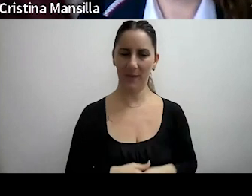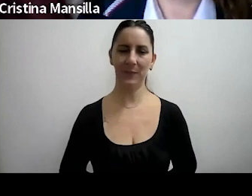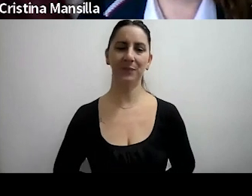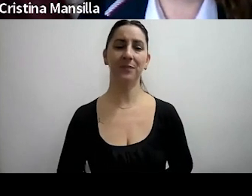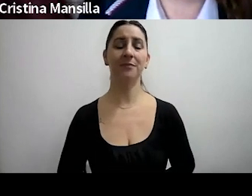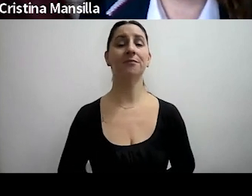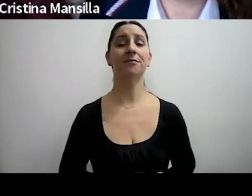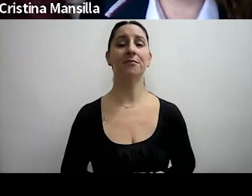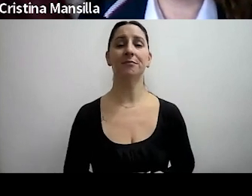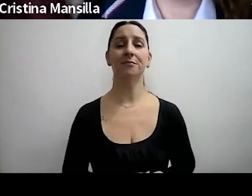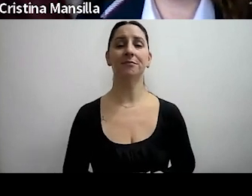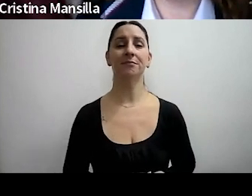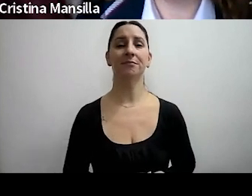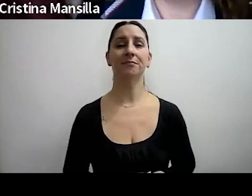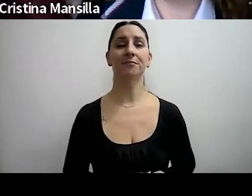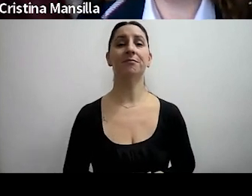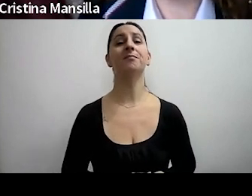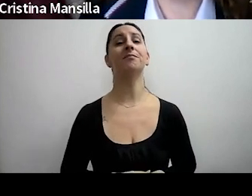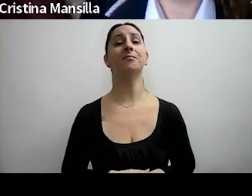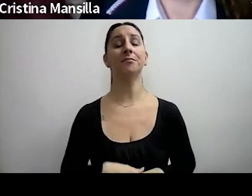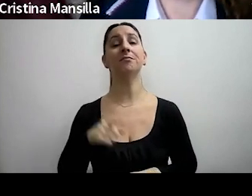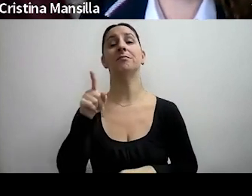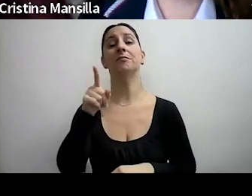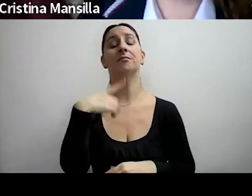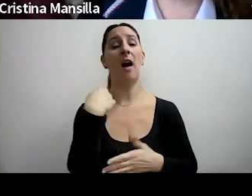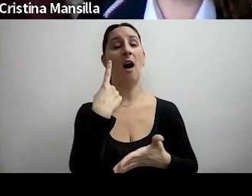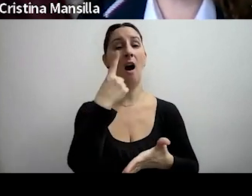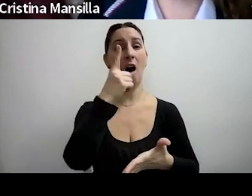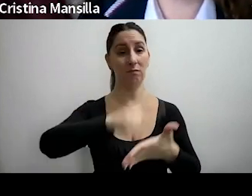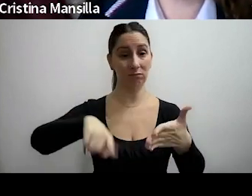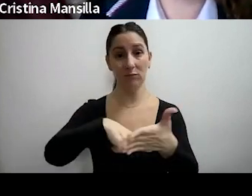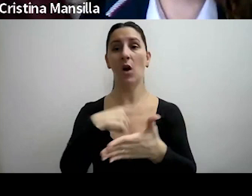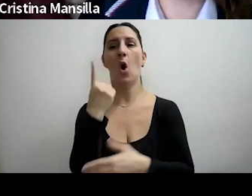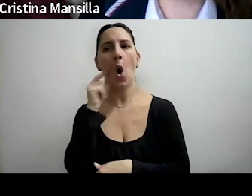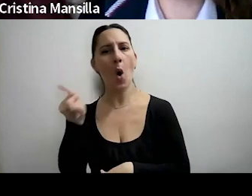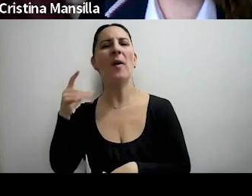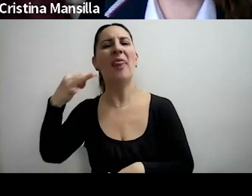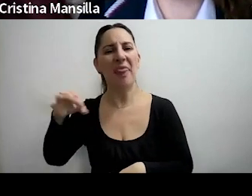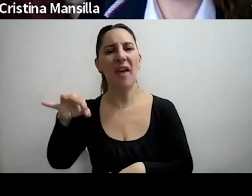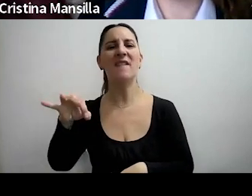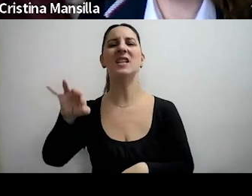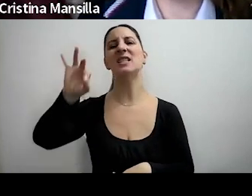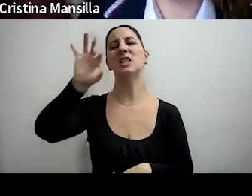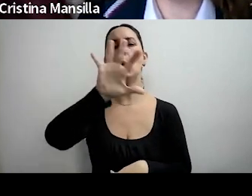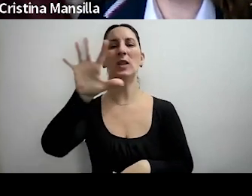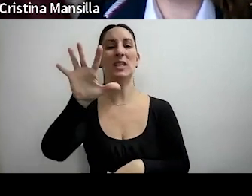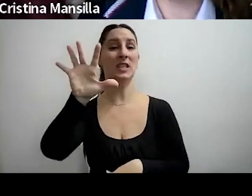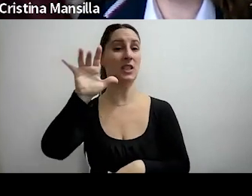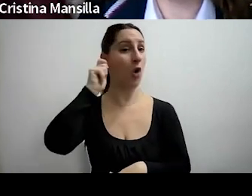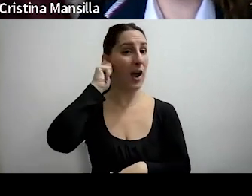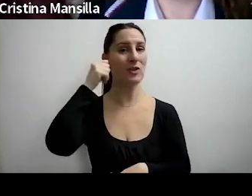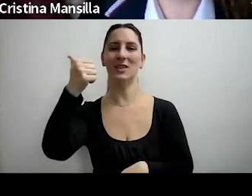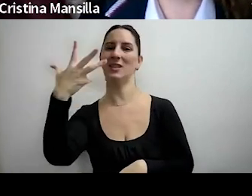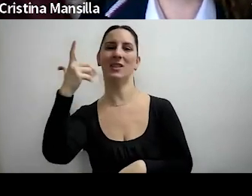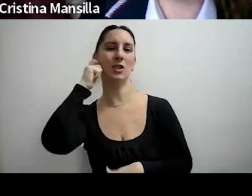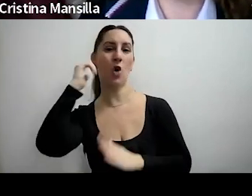Mientras que para acceder a la unidad de cancelación, los hombres tienen que contar entre 55 y 65